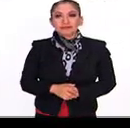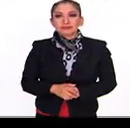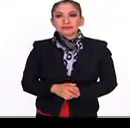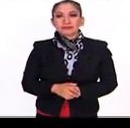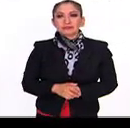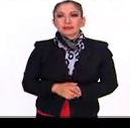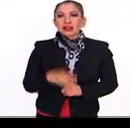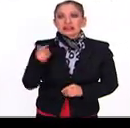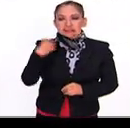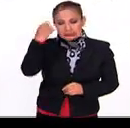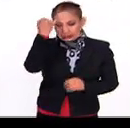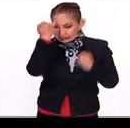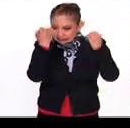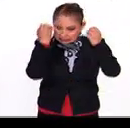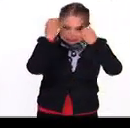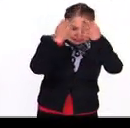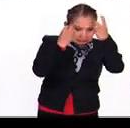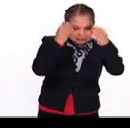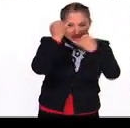después de muchas vueltas,